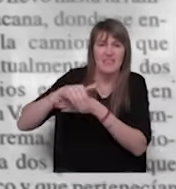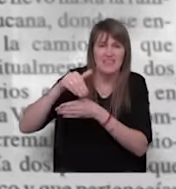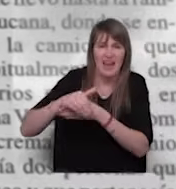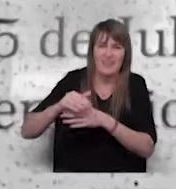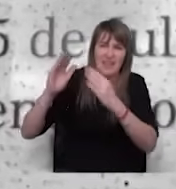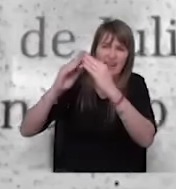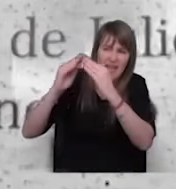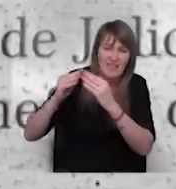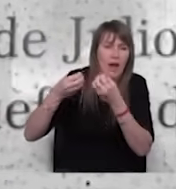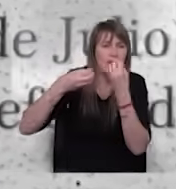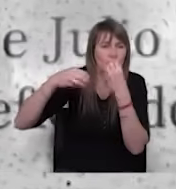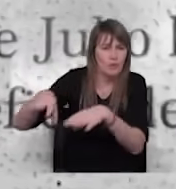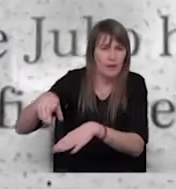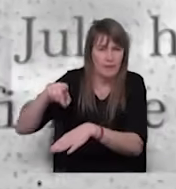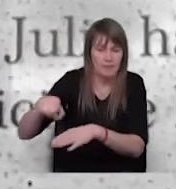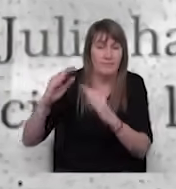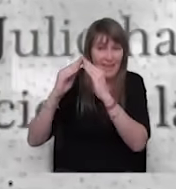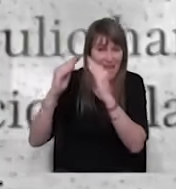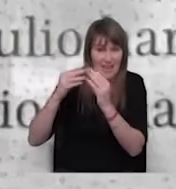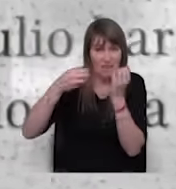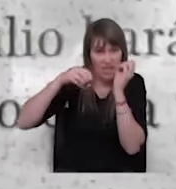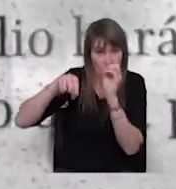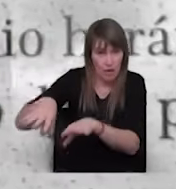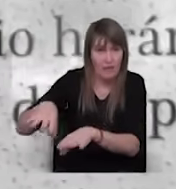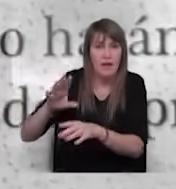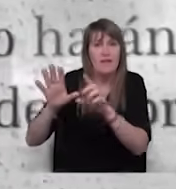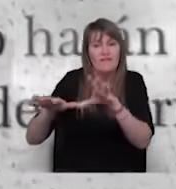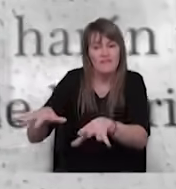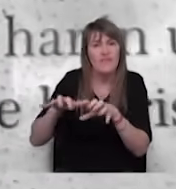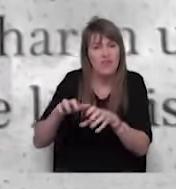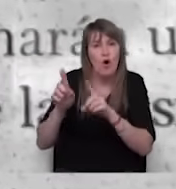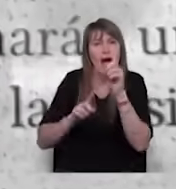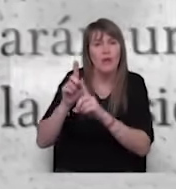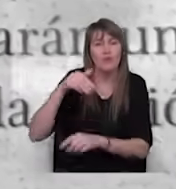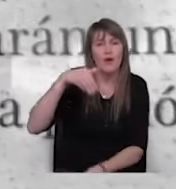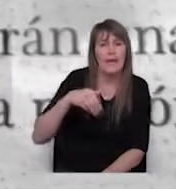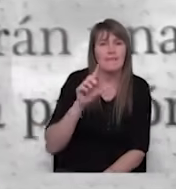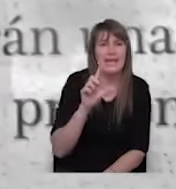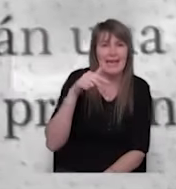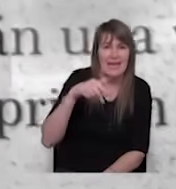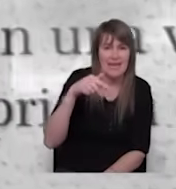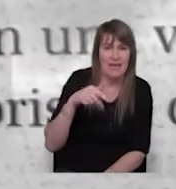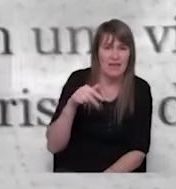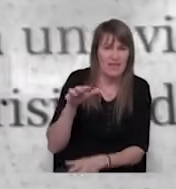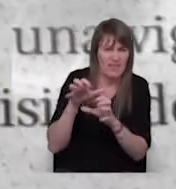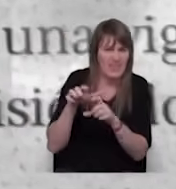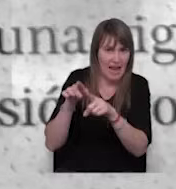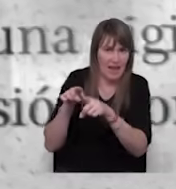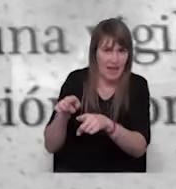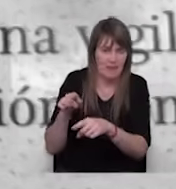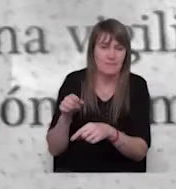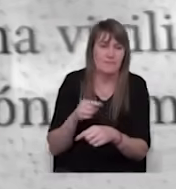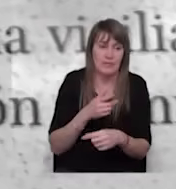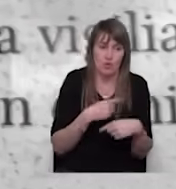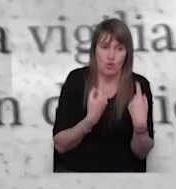él conocía. Explicó que en ese rancho habían vivido algunos militantes del MNL, del MLLN, contra los